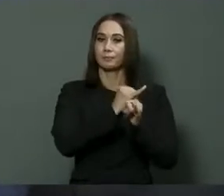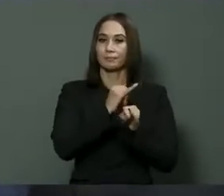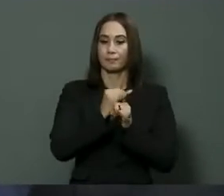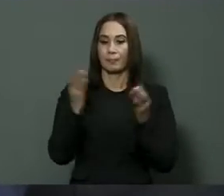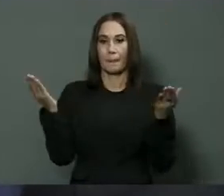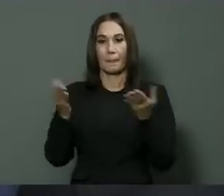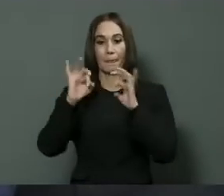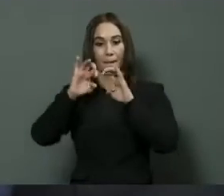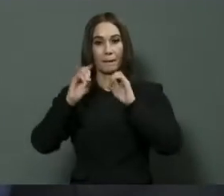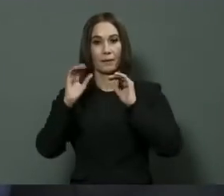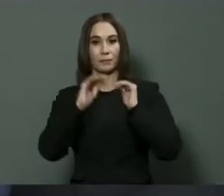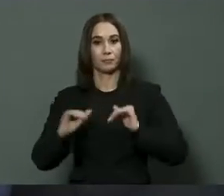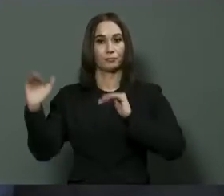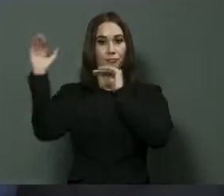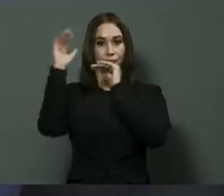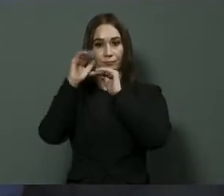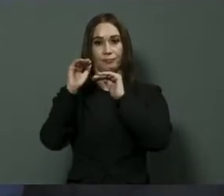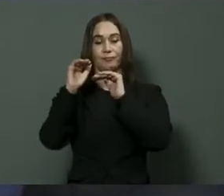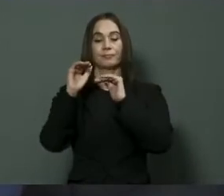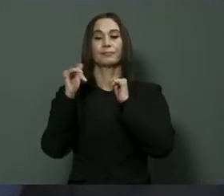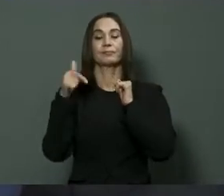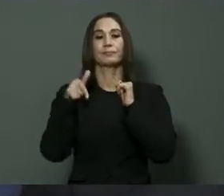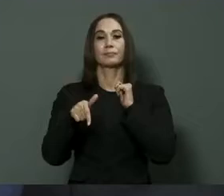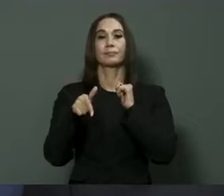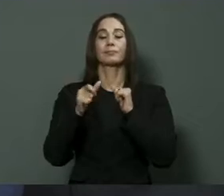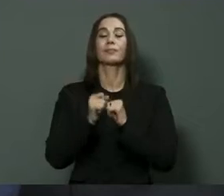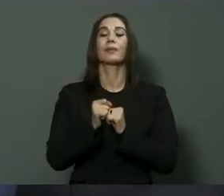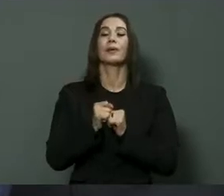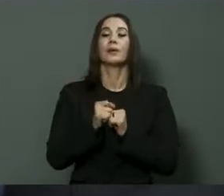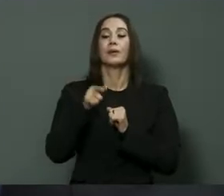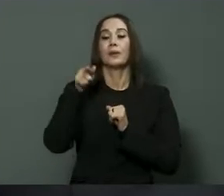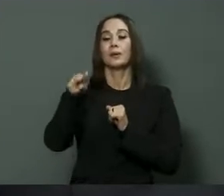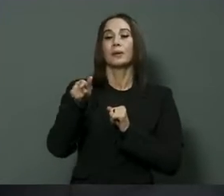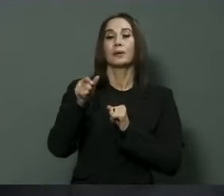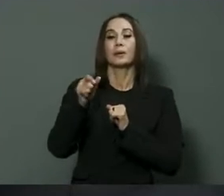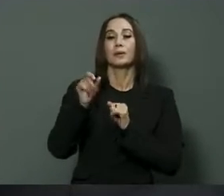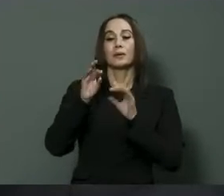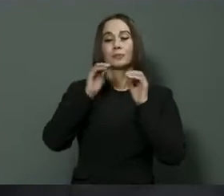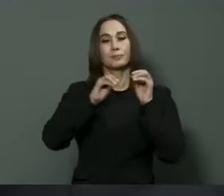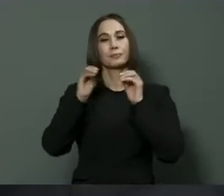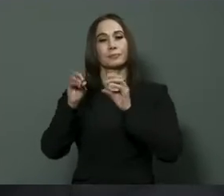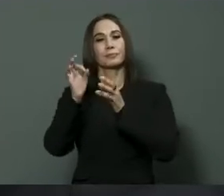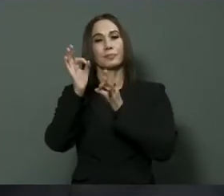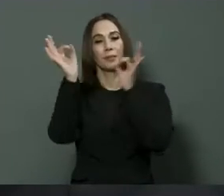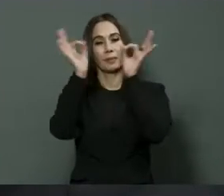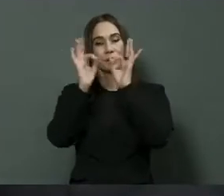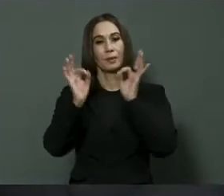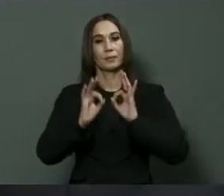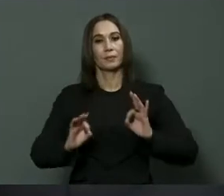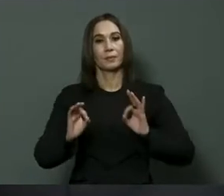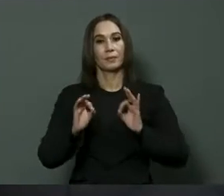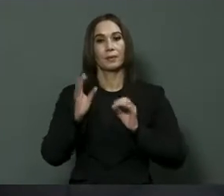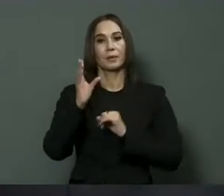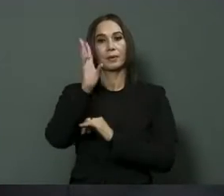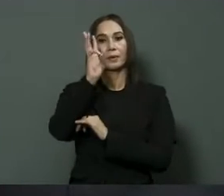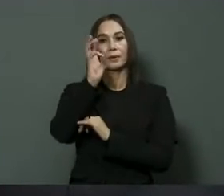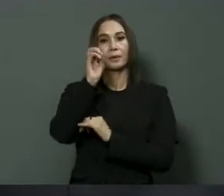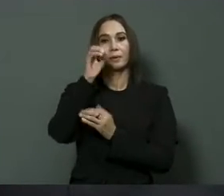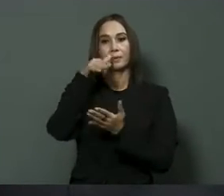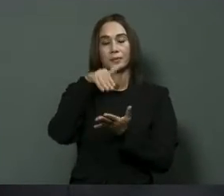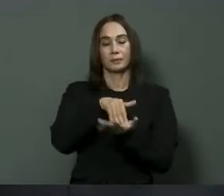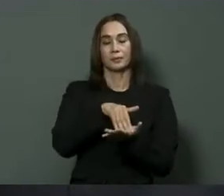instituciones de educación superior que han formado casi 60